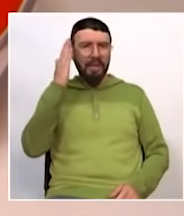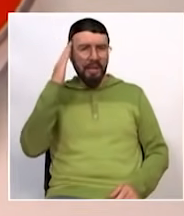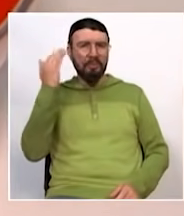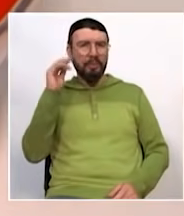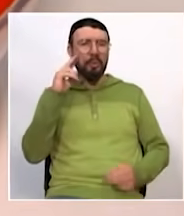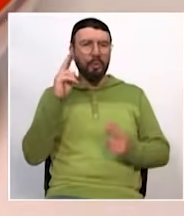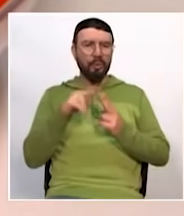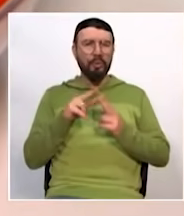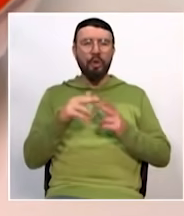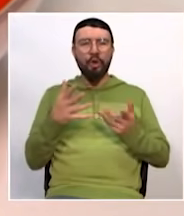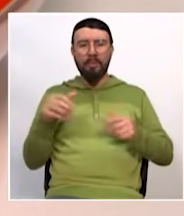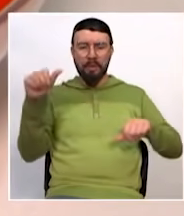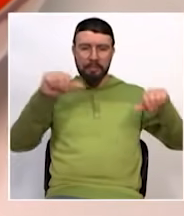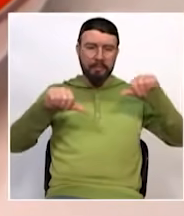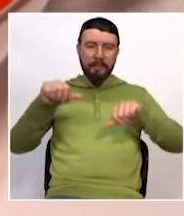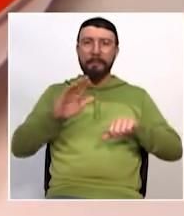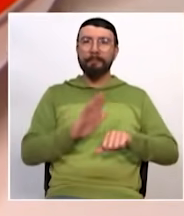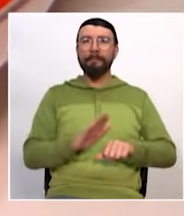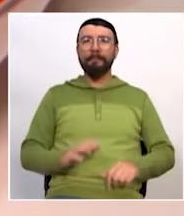hacer